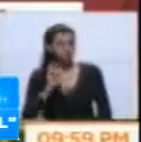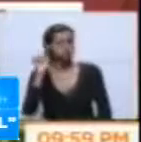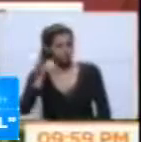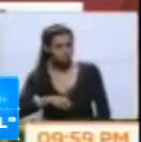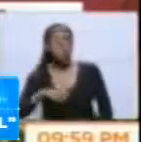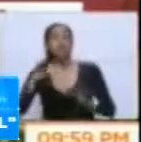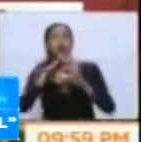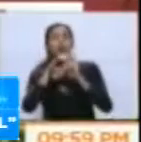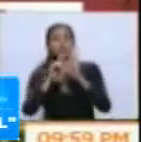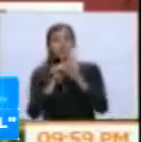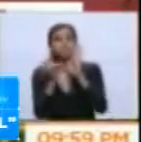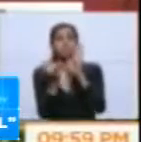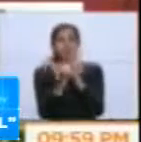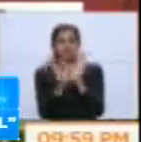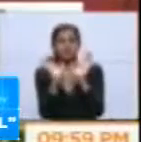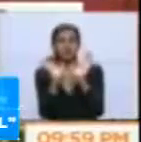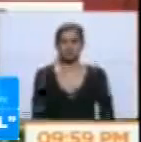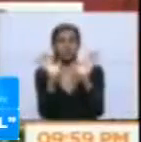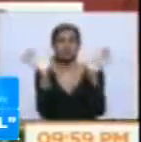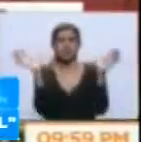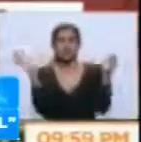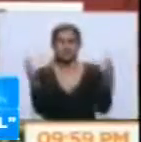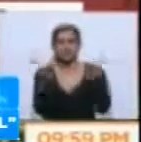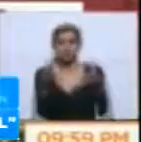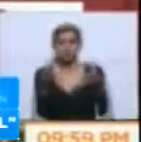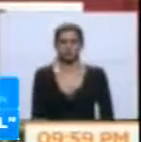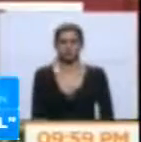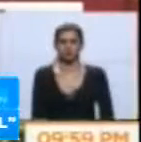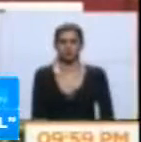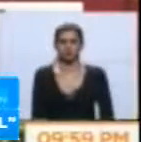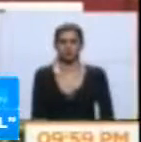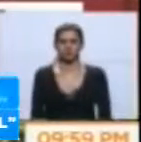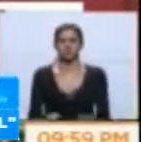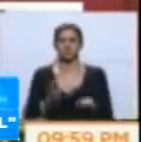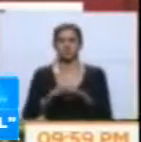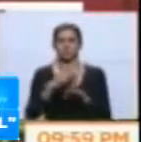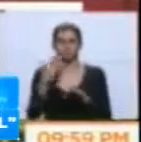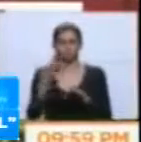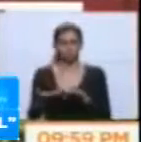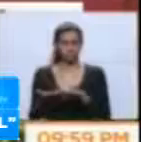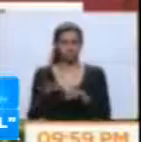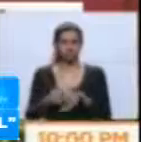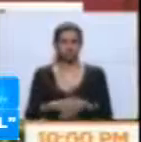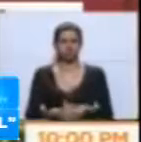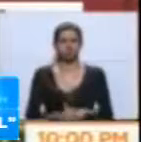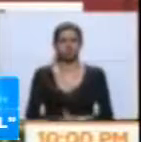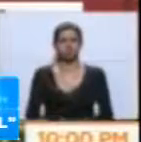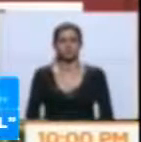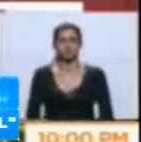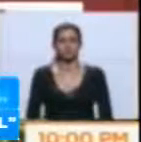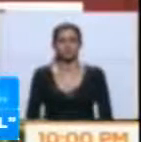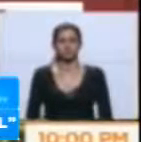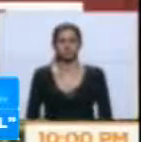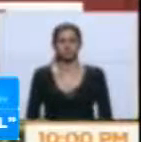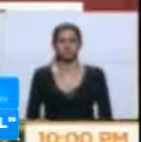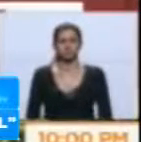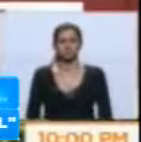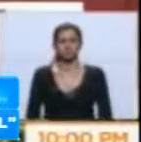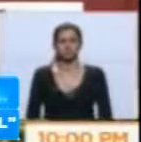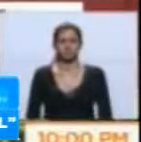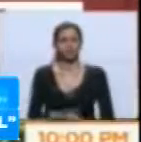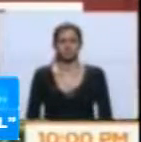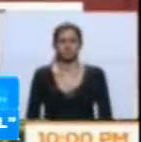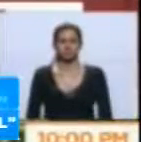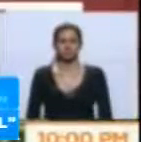puede y repuede. Porque una cosa es que cada quien tenga